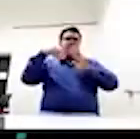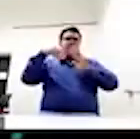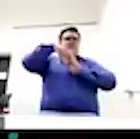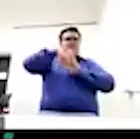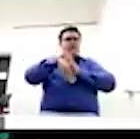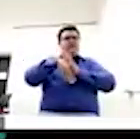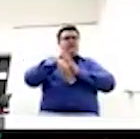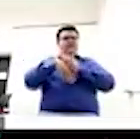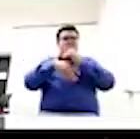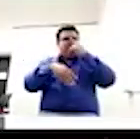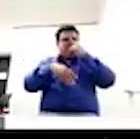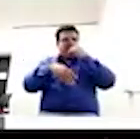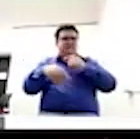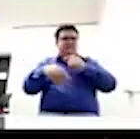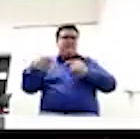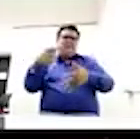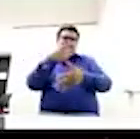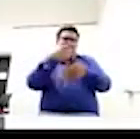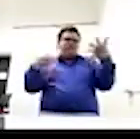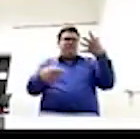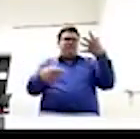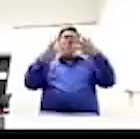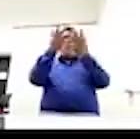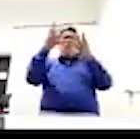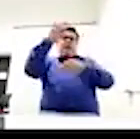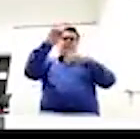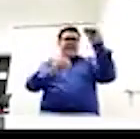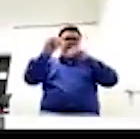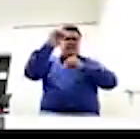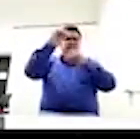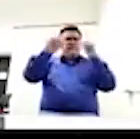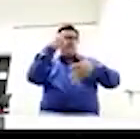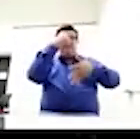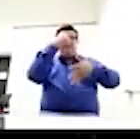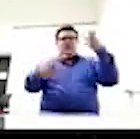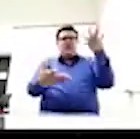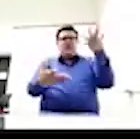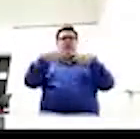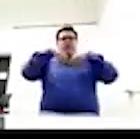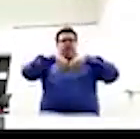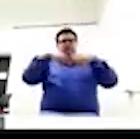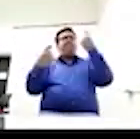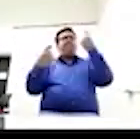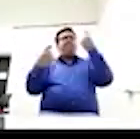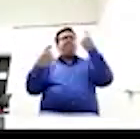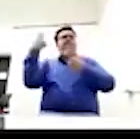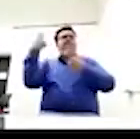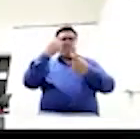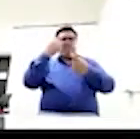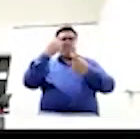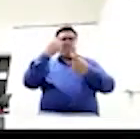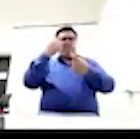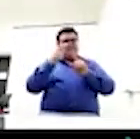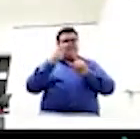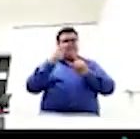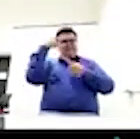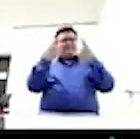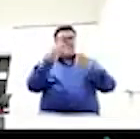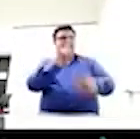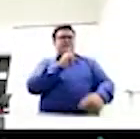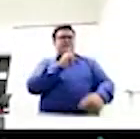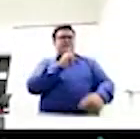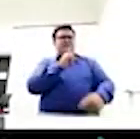de asociaciones metafóricas y metonímicas que han llenado mis dibujos de seres fantásticos que me hablan de la luz,